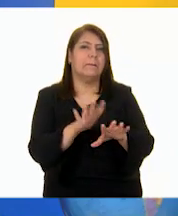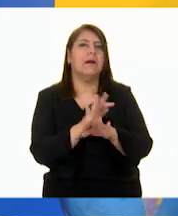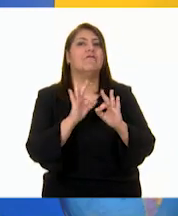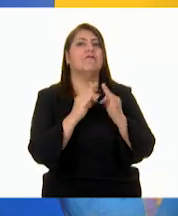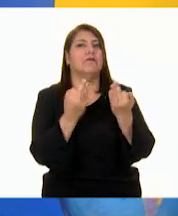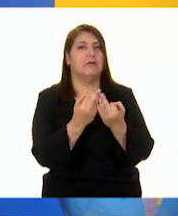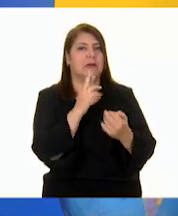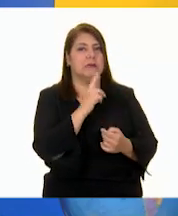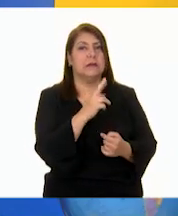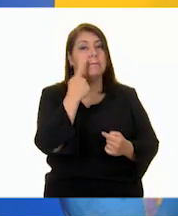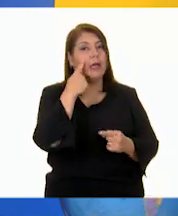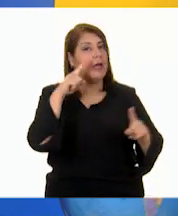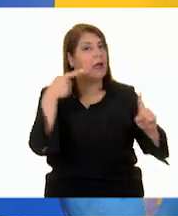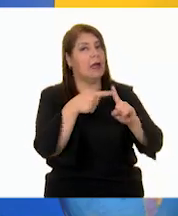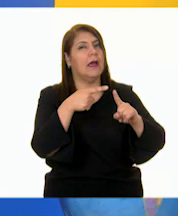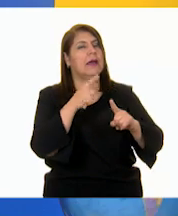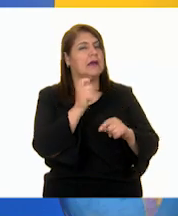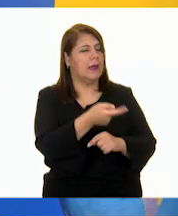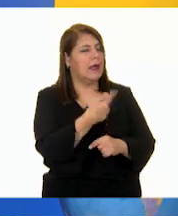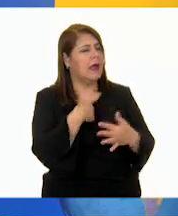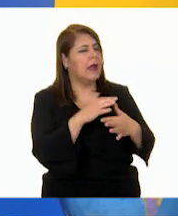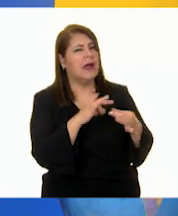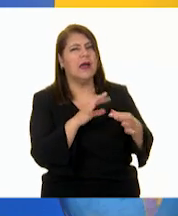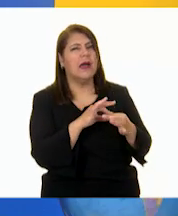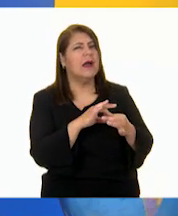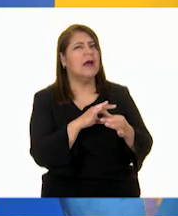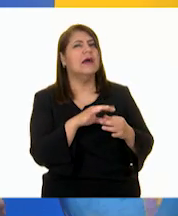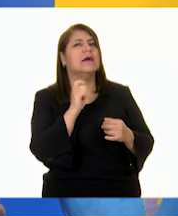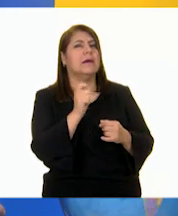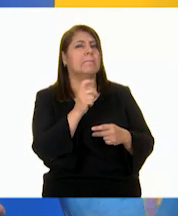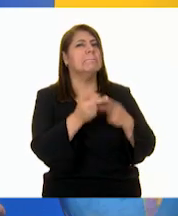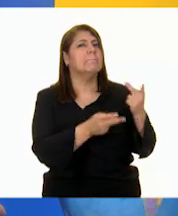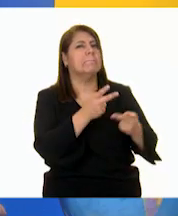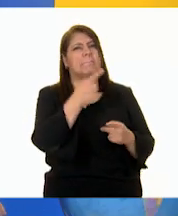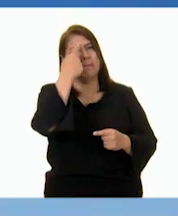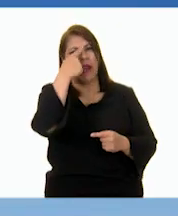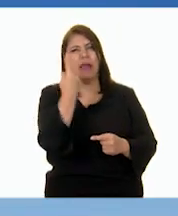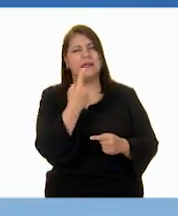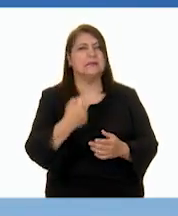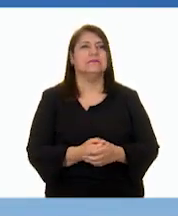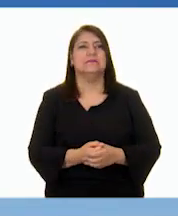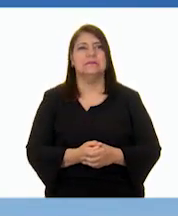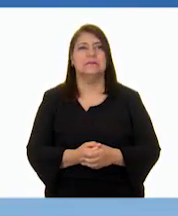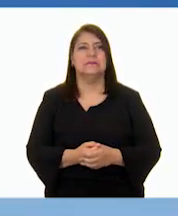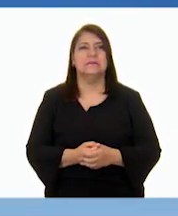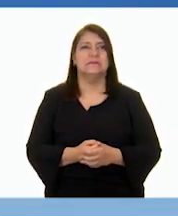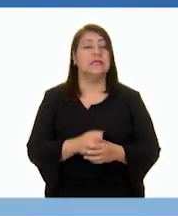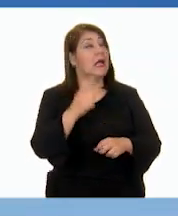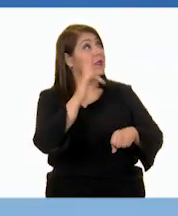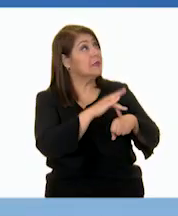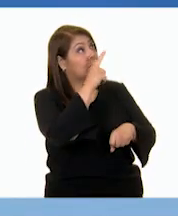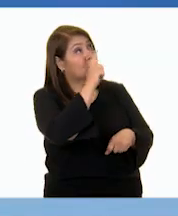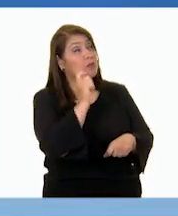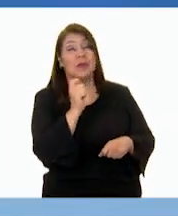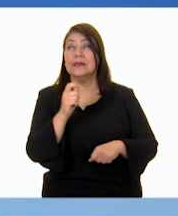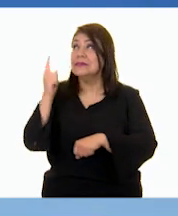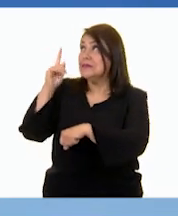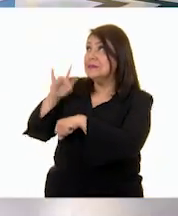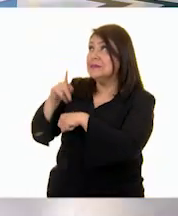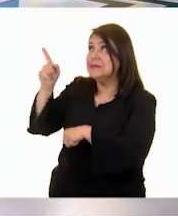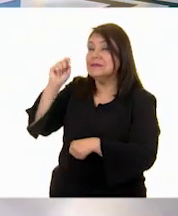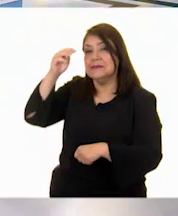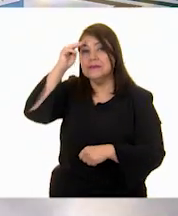con la pregunta importante. ¿Me pueden explicar un poco cuál es el propósito de estas preguntas? Te toca, María.